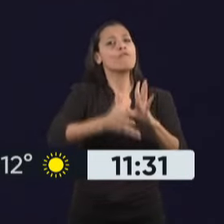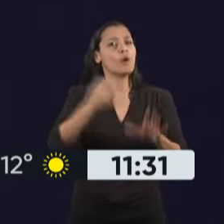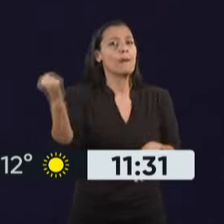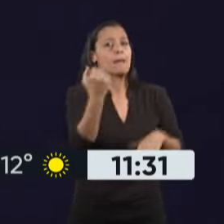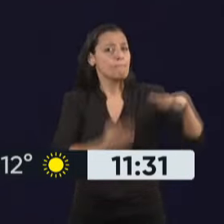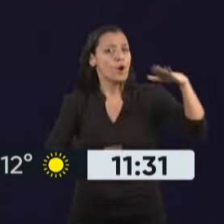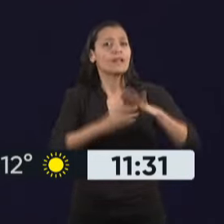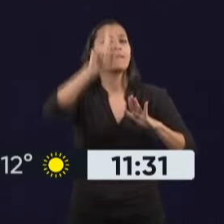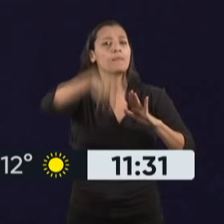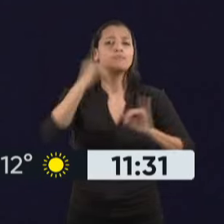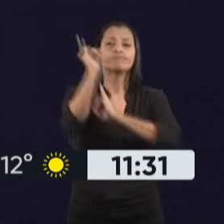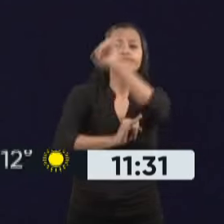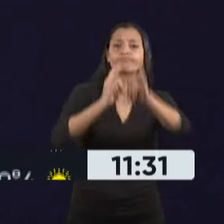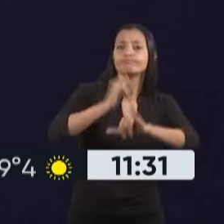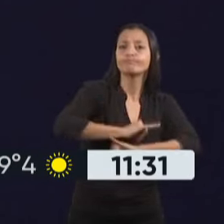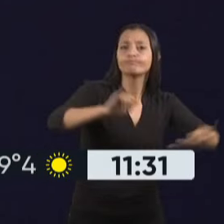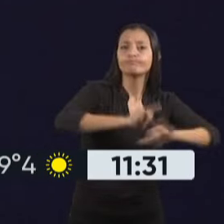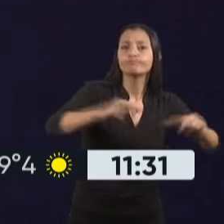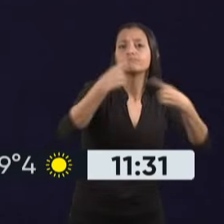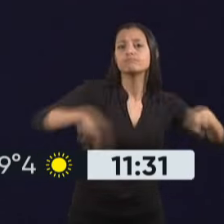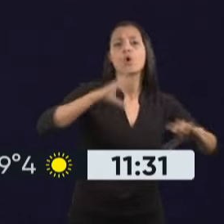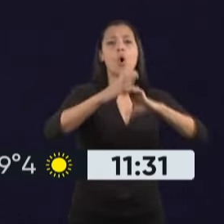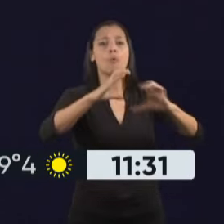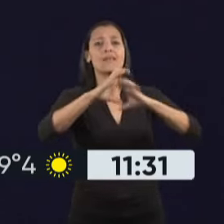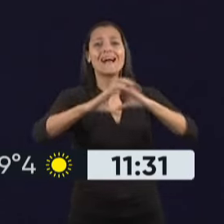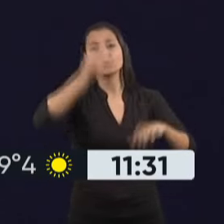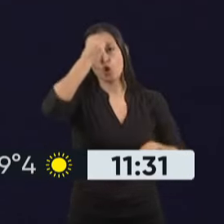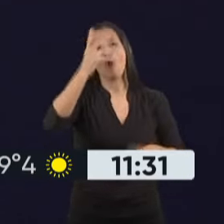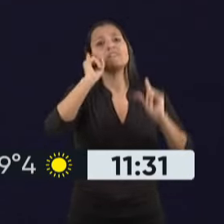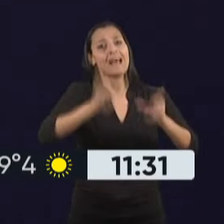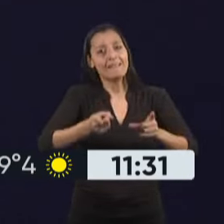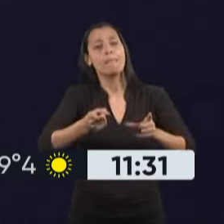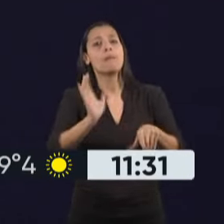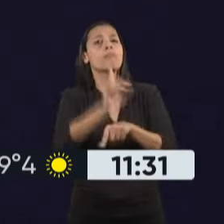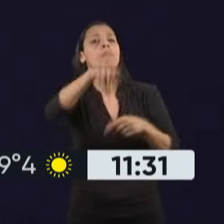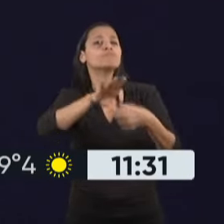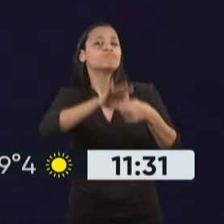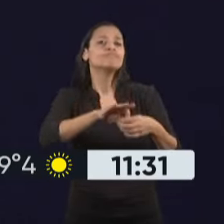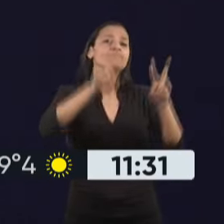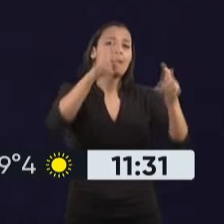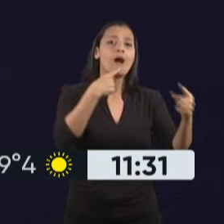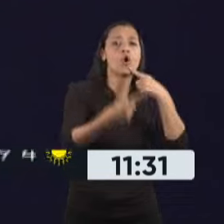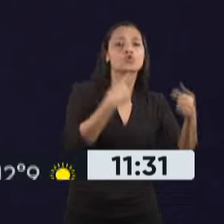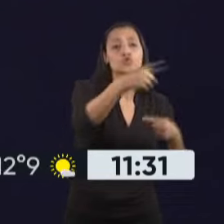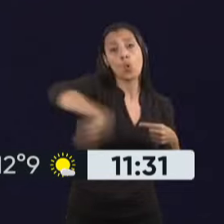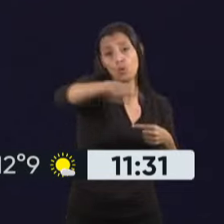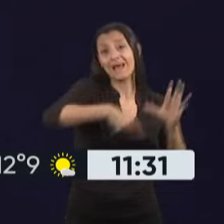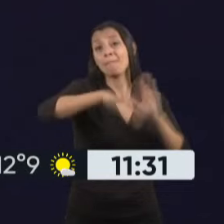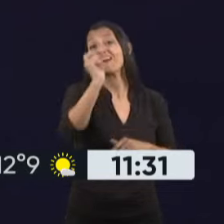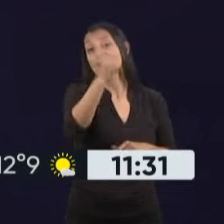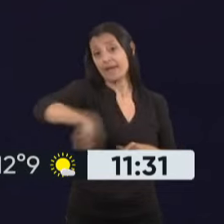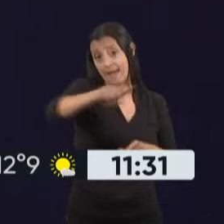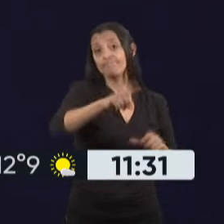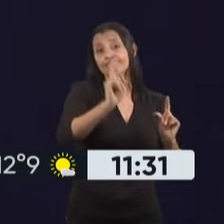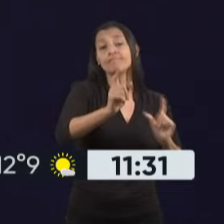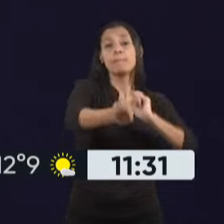la difusión de información de la normativa oficial y una fuente de consulta, por supuesto, para la prensa en particular y para los ciudadanos en